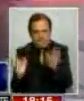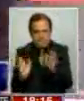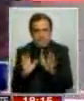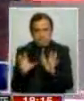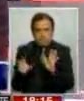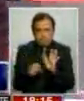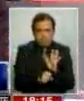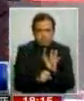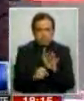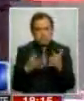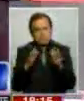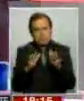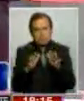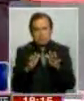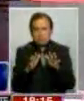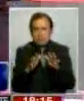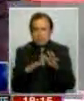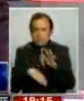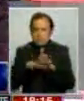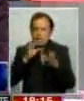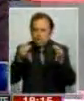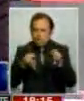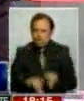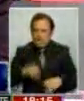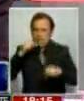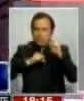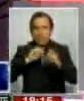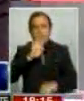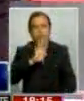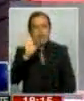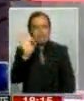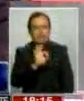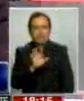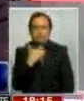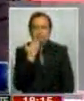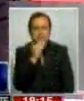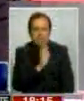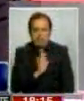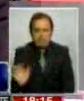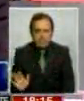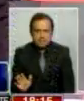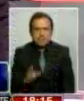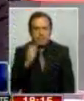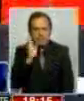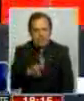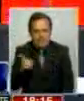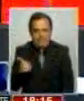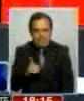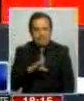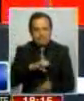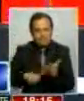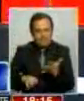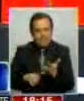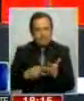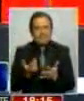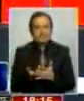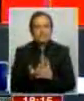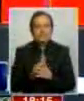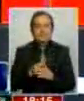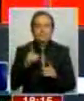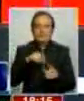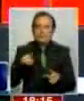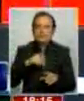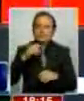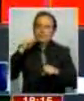que no son más de, en todo caso, el total de las empresas, un 4% de las empresas que tendrían que realizar aquello. Ministro, hablando de los pequeños,